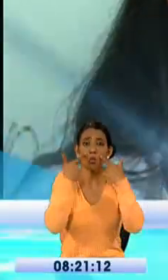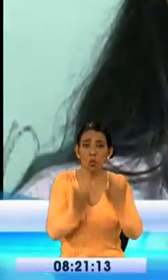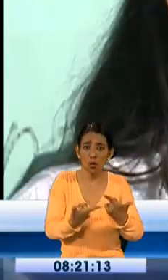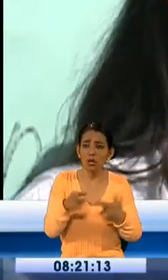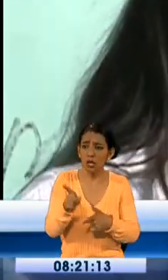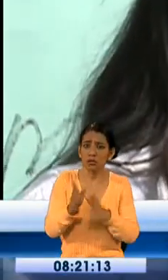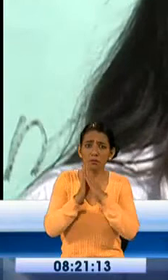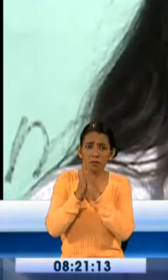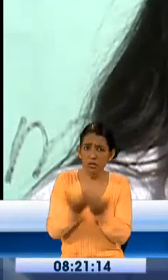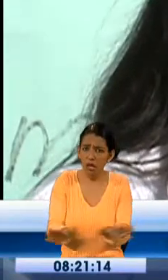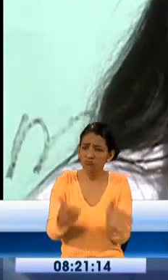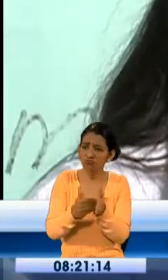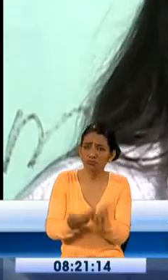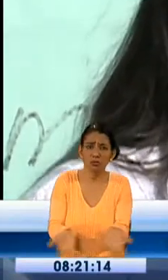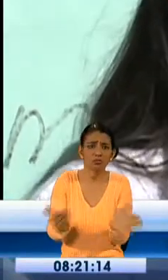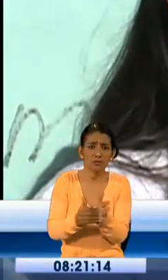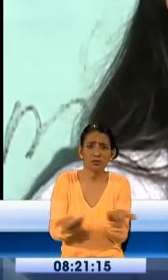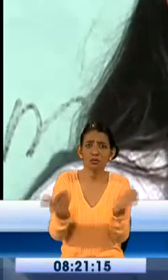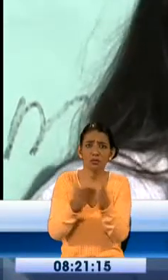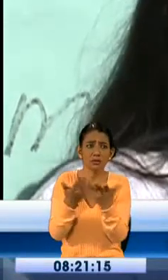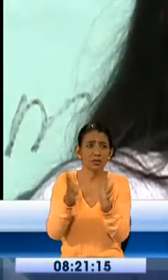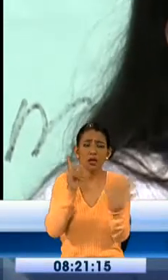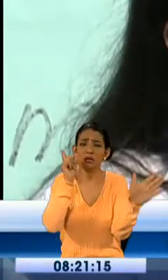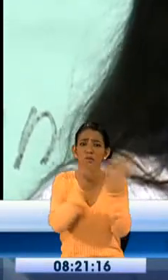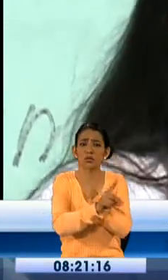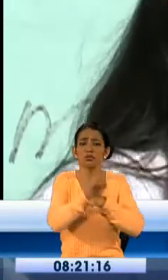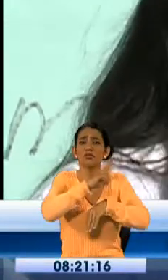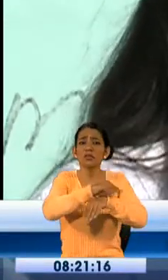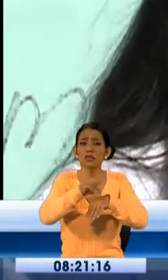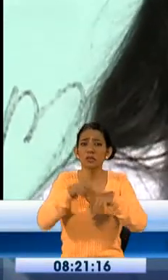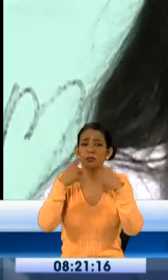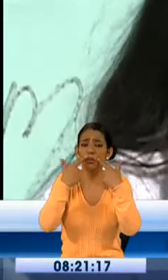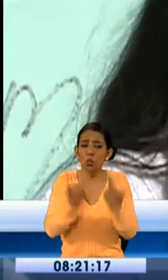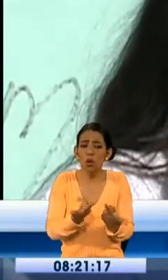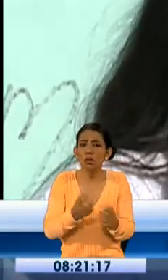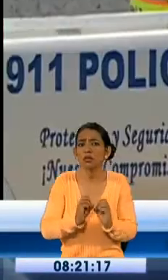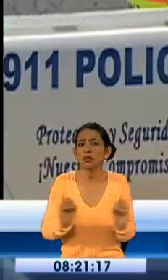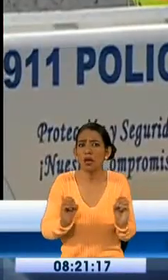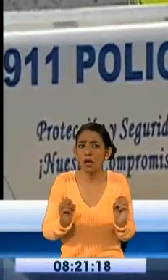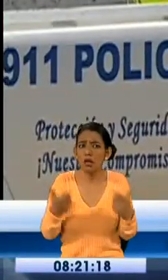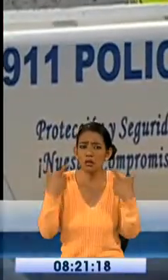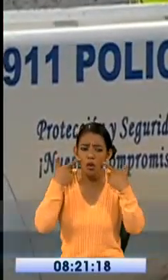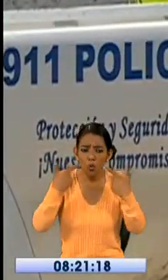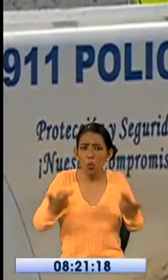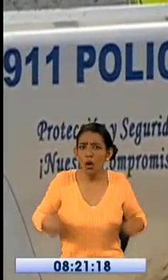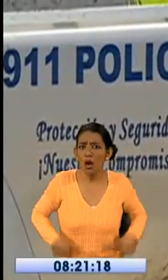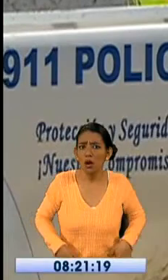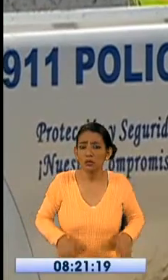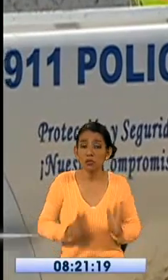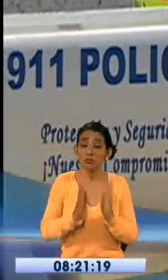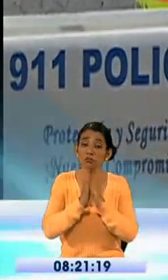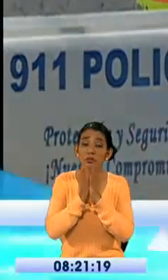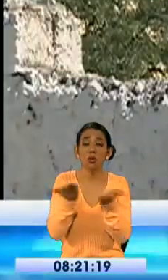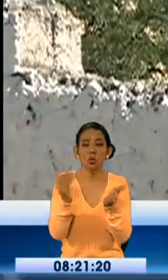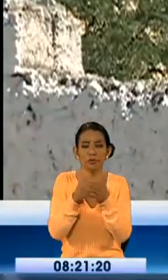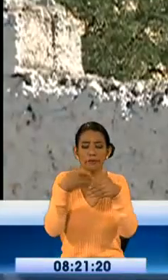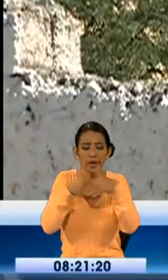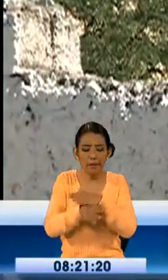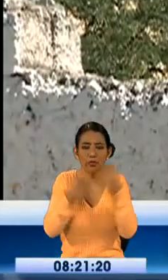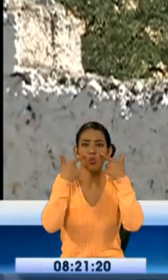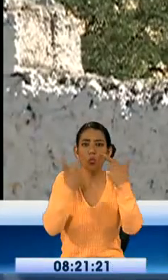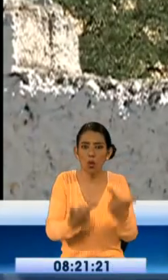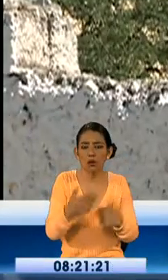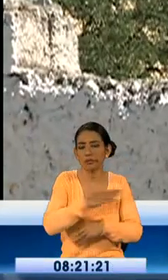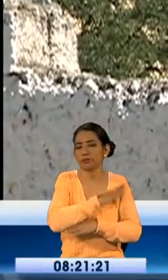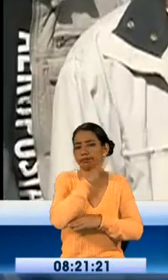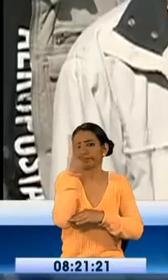varias veces, han puesto la denuncia a la fiscalía y no los han atendido. Por lo que la solicitud es tener nuevamente un guardia a las 24